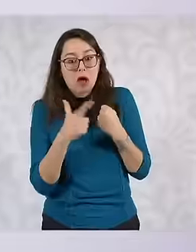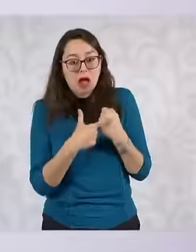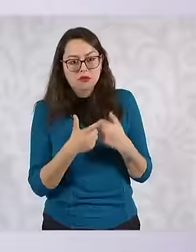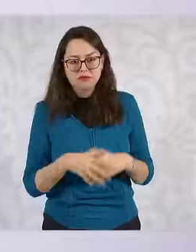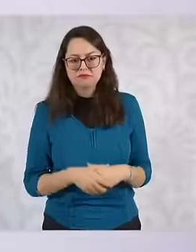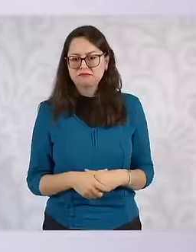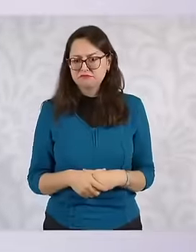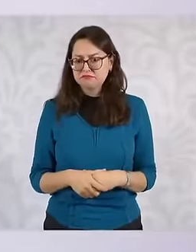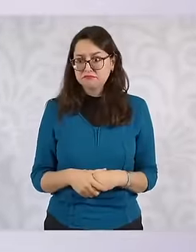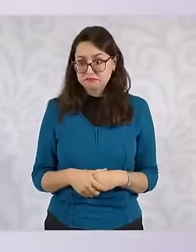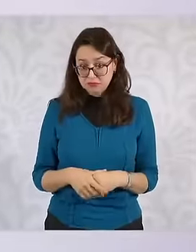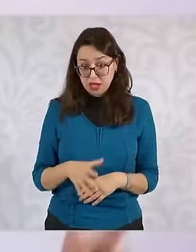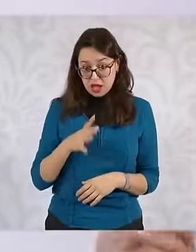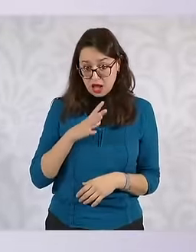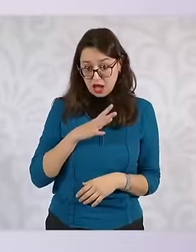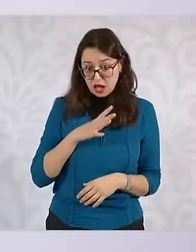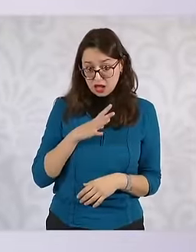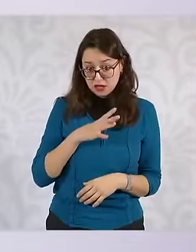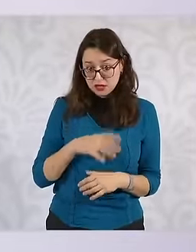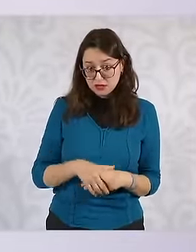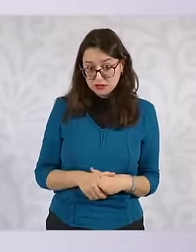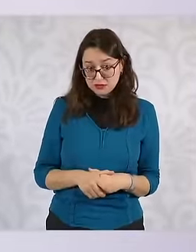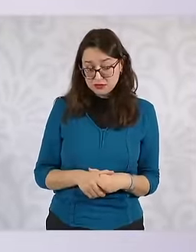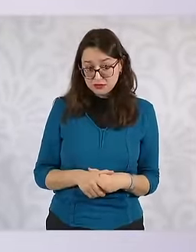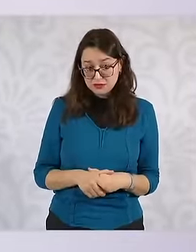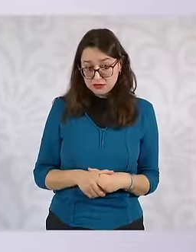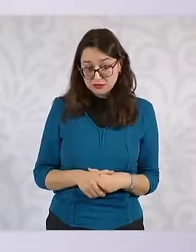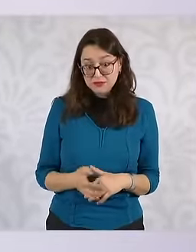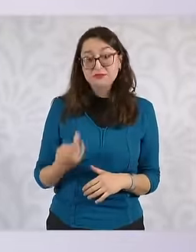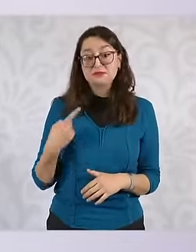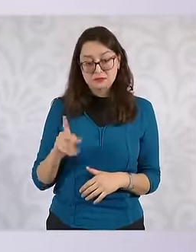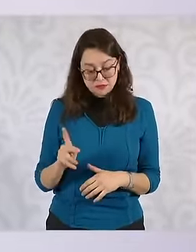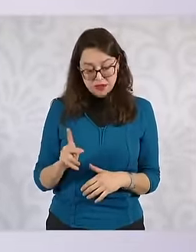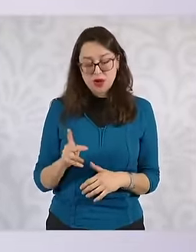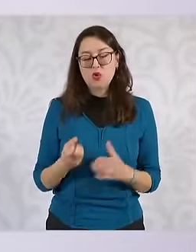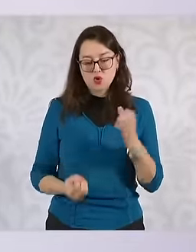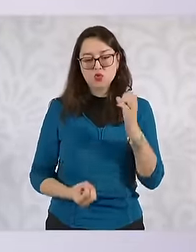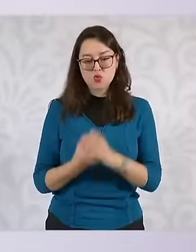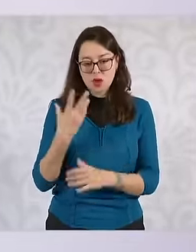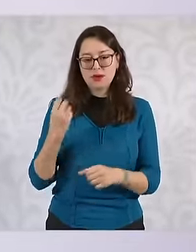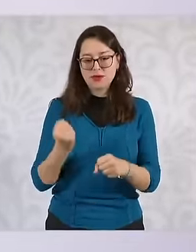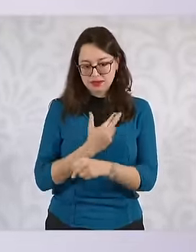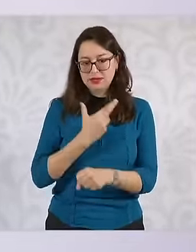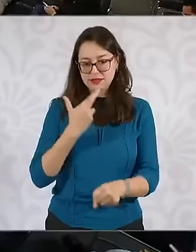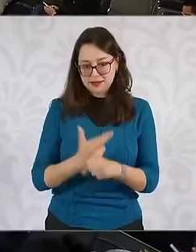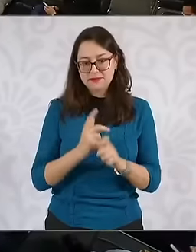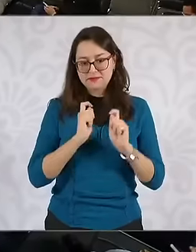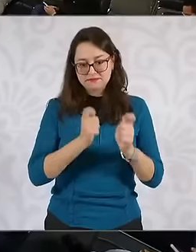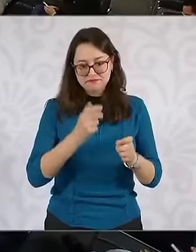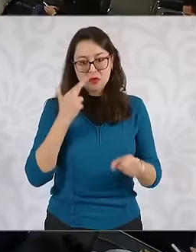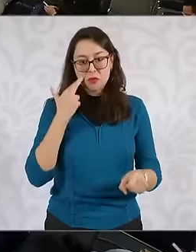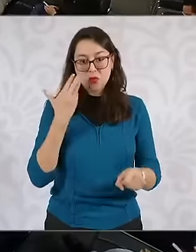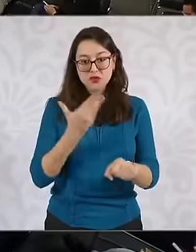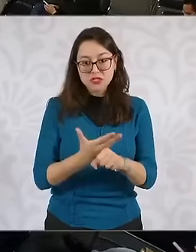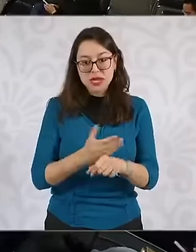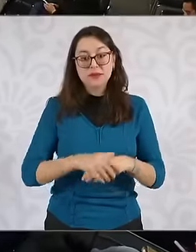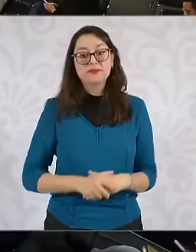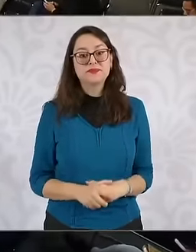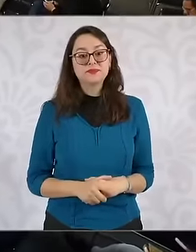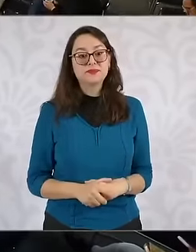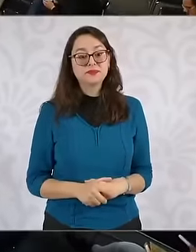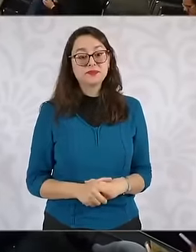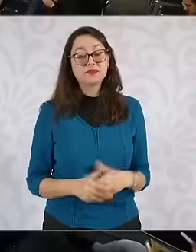existe, pero además es una de las tareas de la nueva secretaría. Hoy se cumplen 5 años